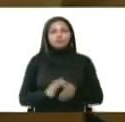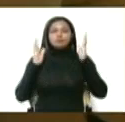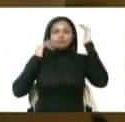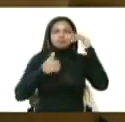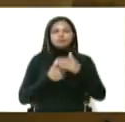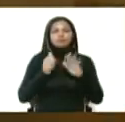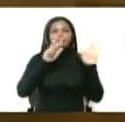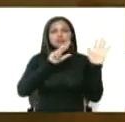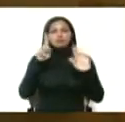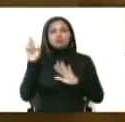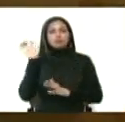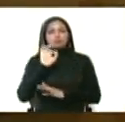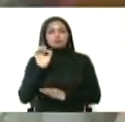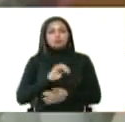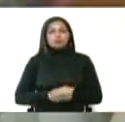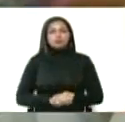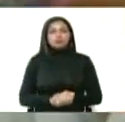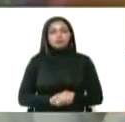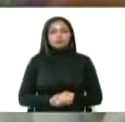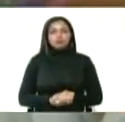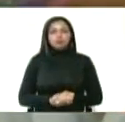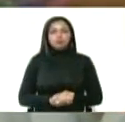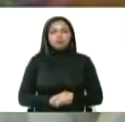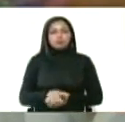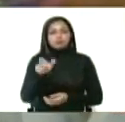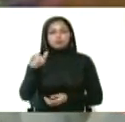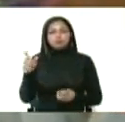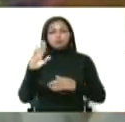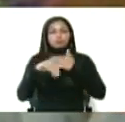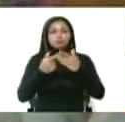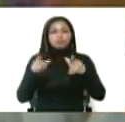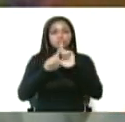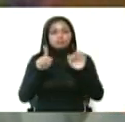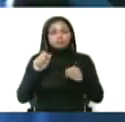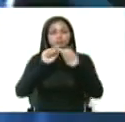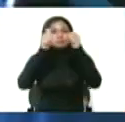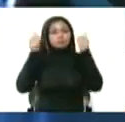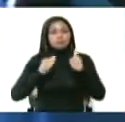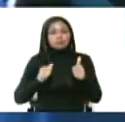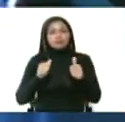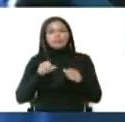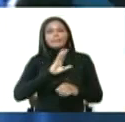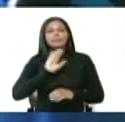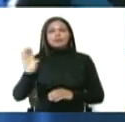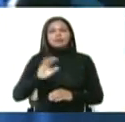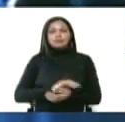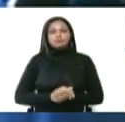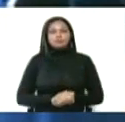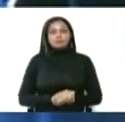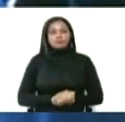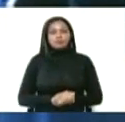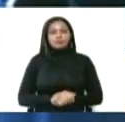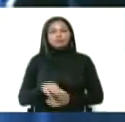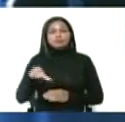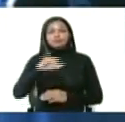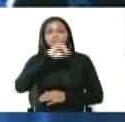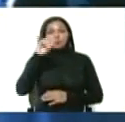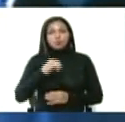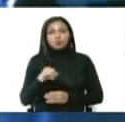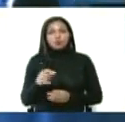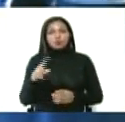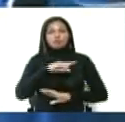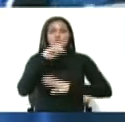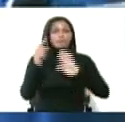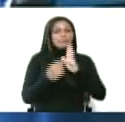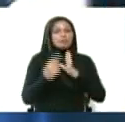del 81% de estos casos, las encuestas que se han realizado a través del Sistema Patria. De manera que en el estado Zulia tenga la plena y